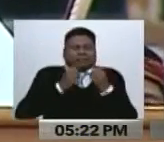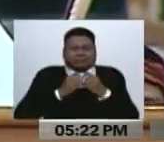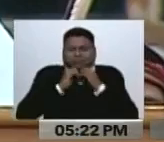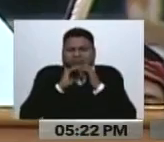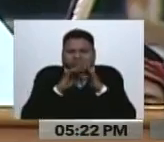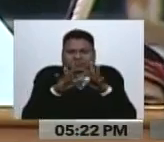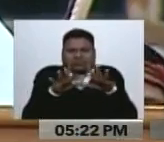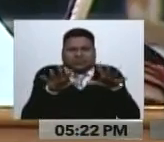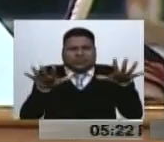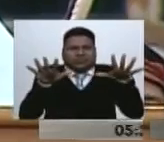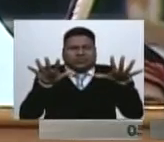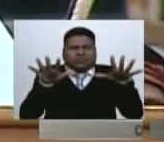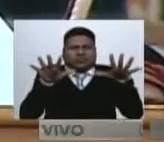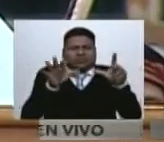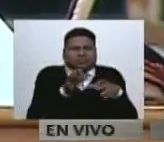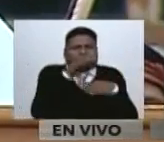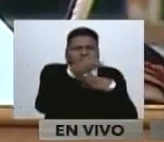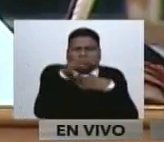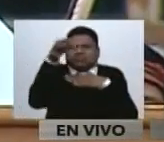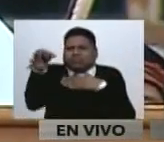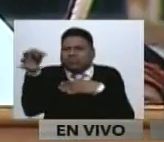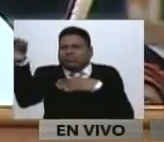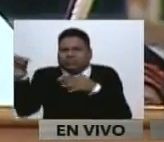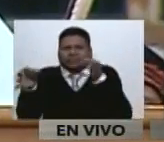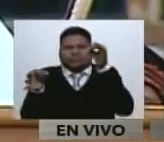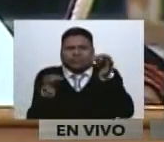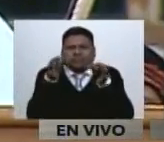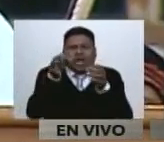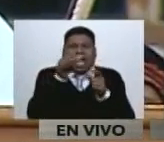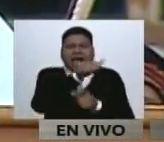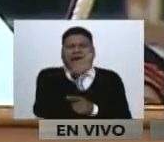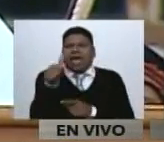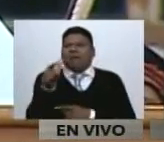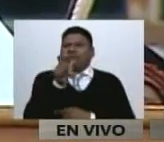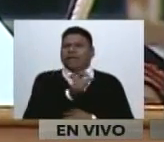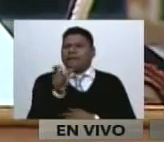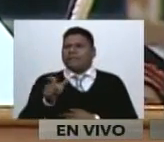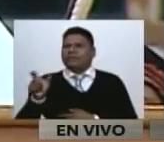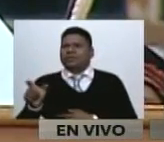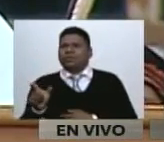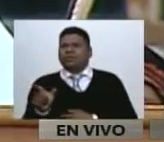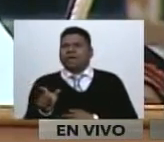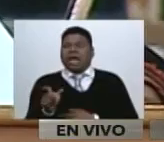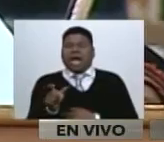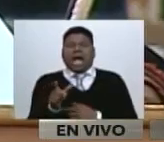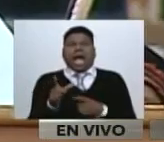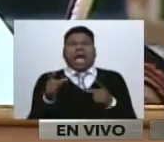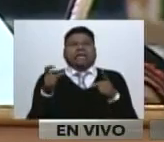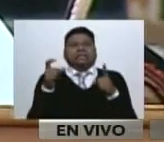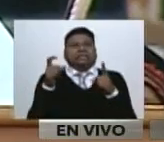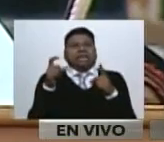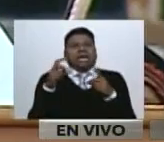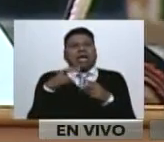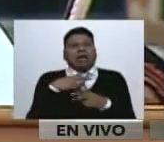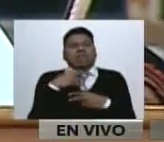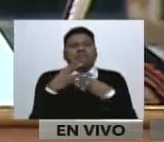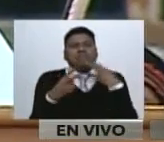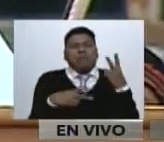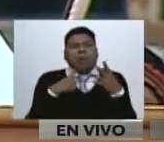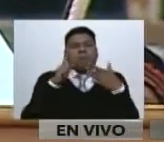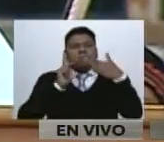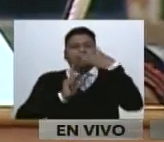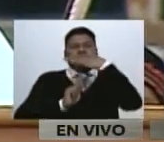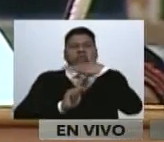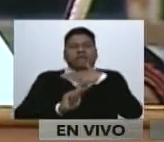nosotros. Y entonces, claro, por eso, ante esa voz profética,